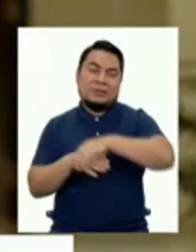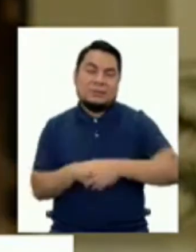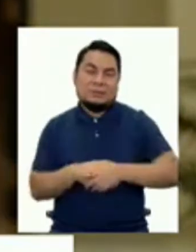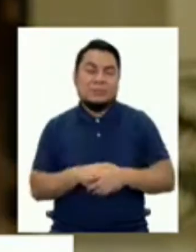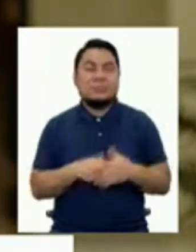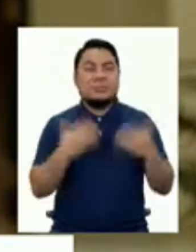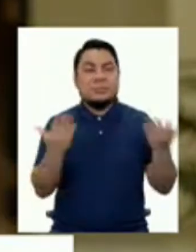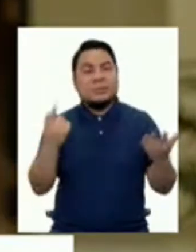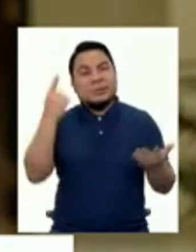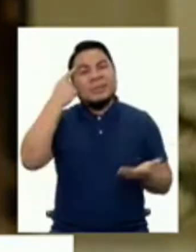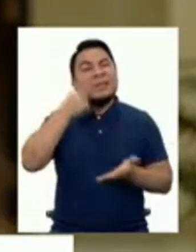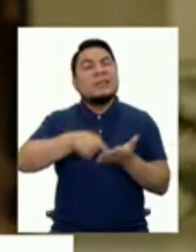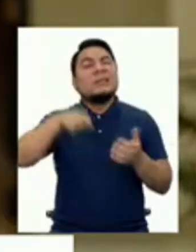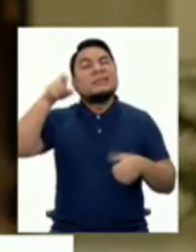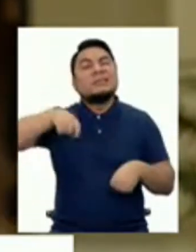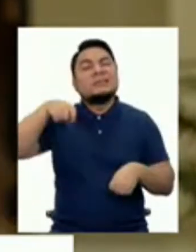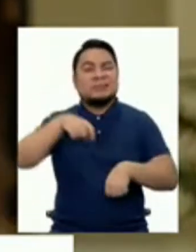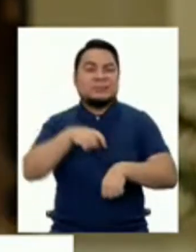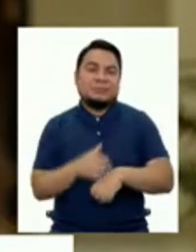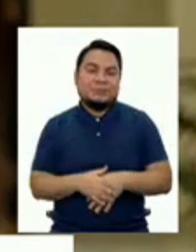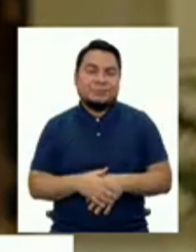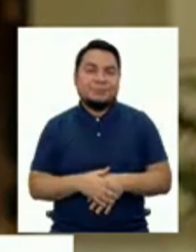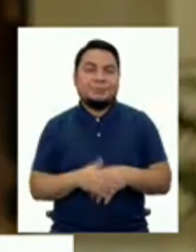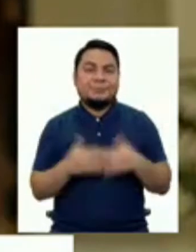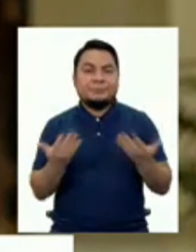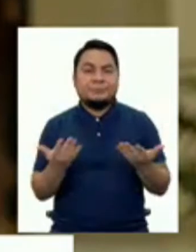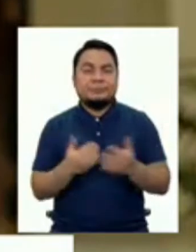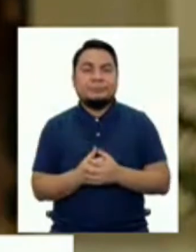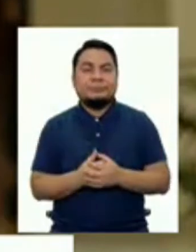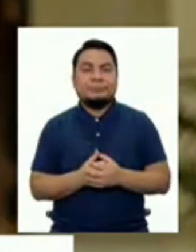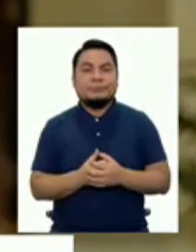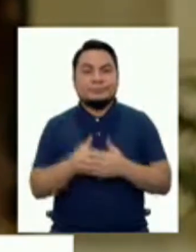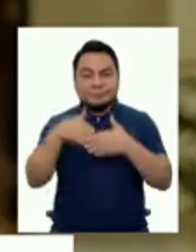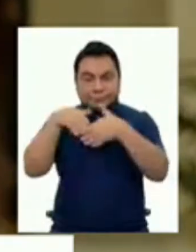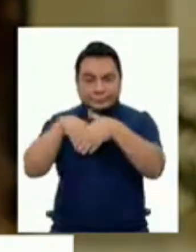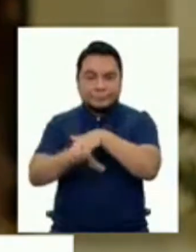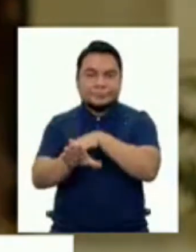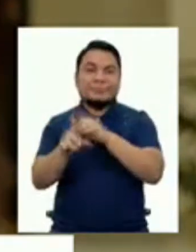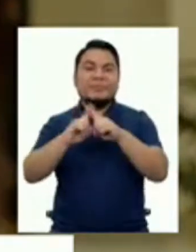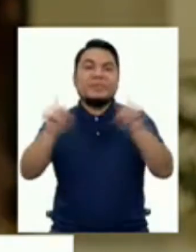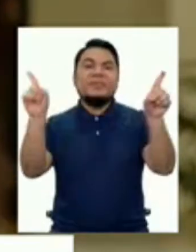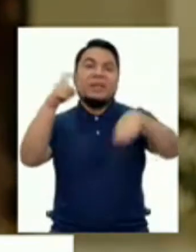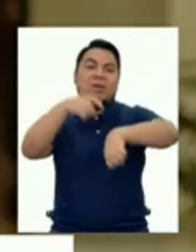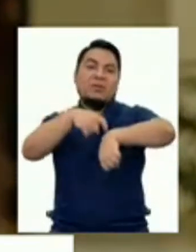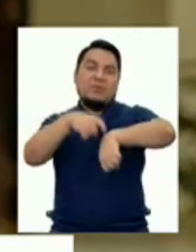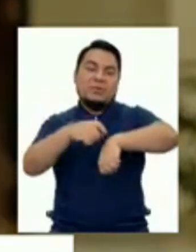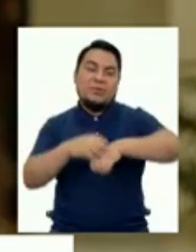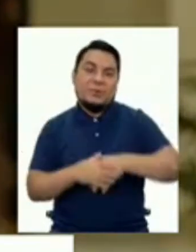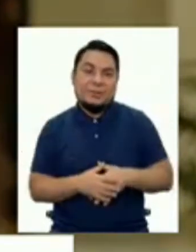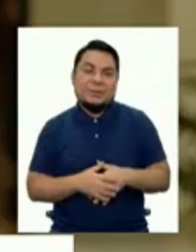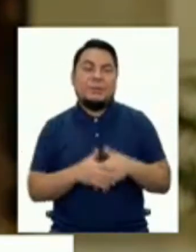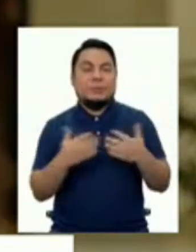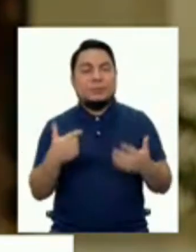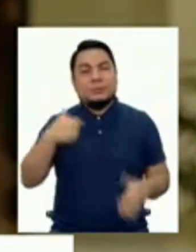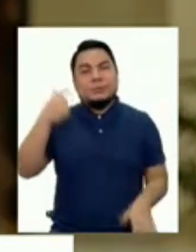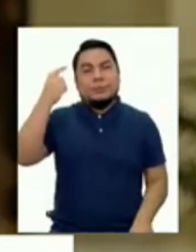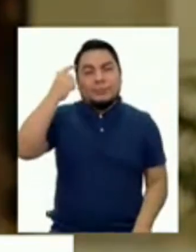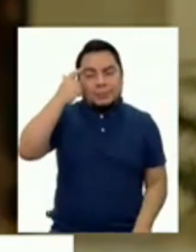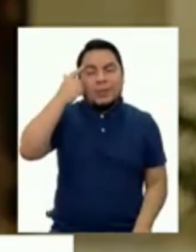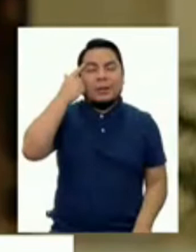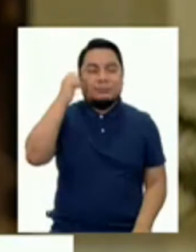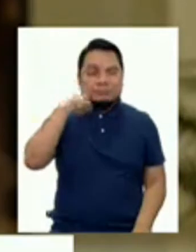Para ello, ¿qué necesitamos? Hacer ingresos a diferente hora. Y estamos tomando